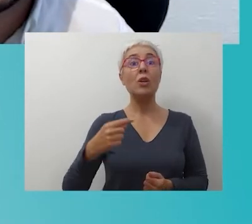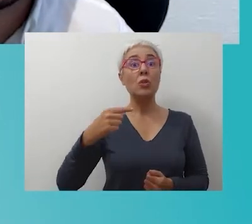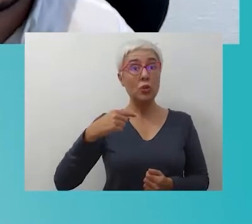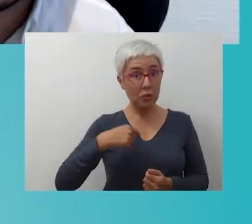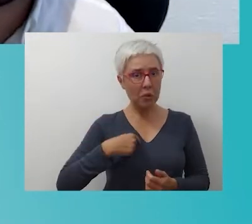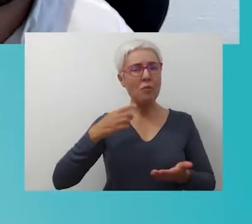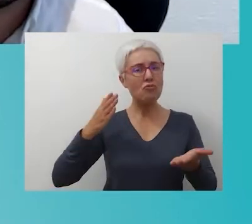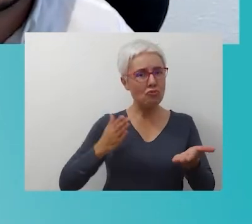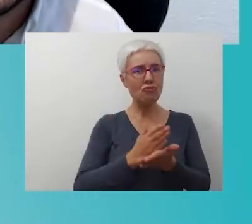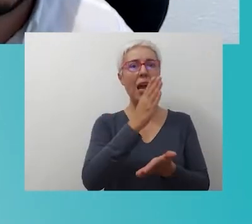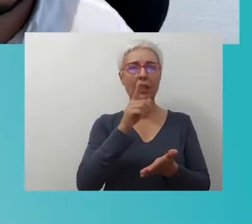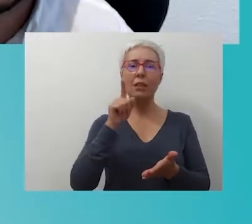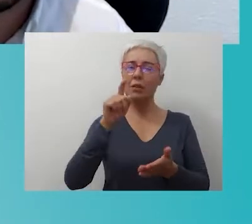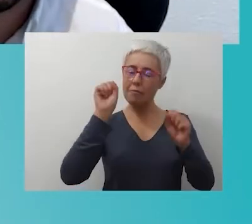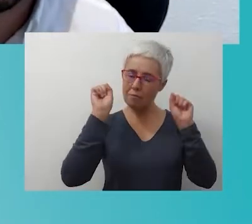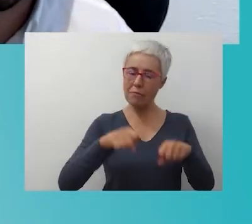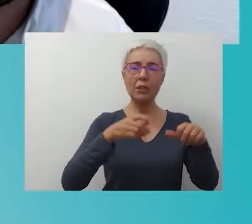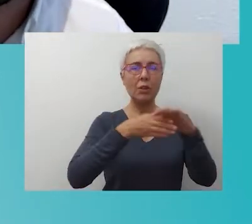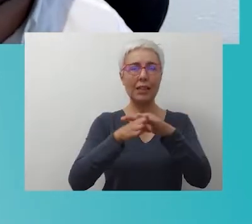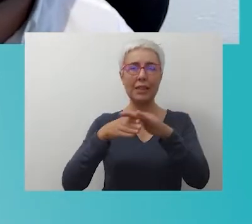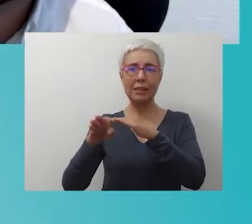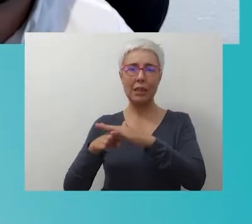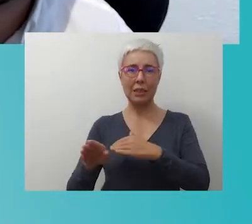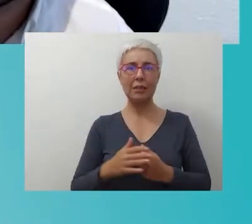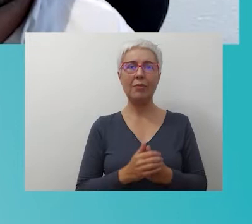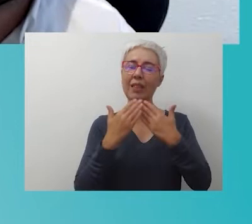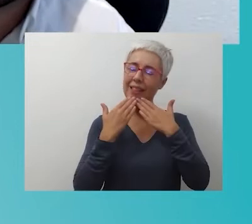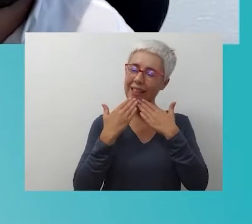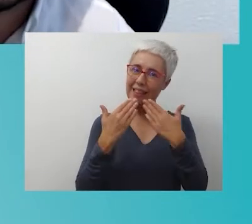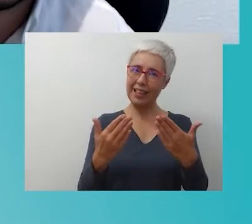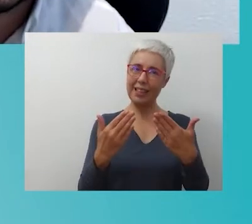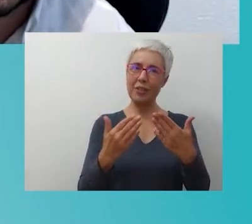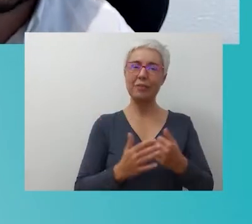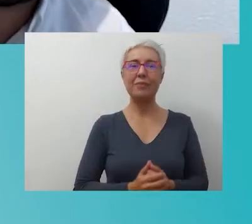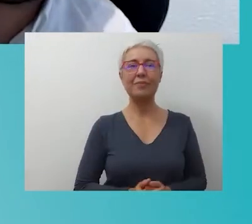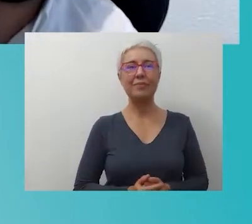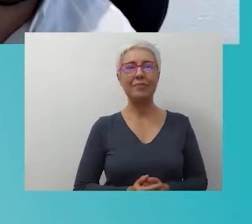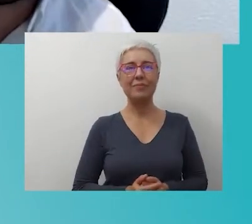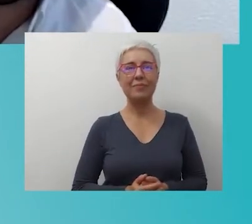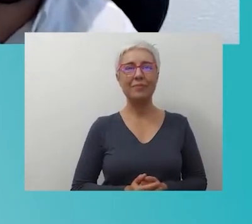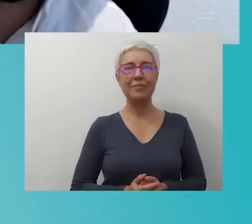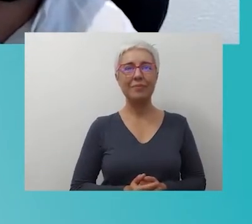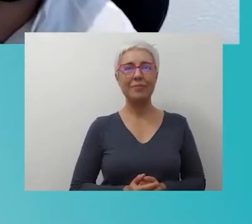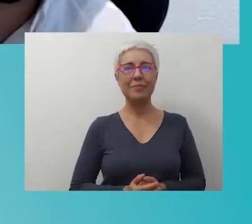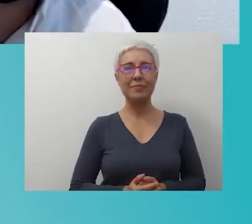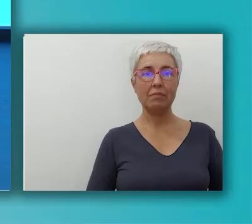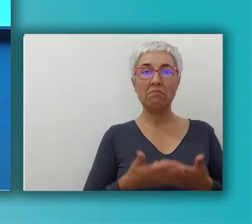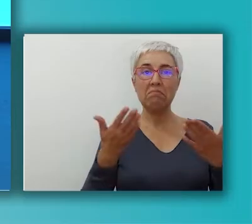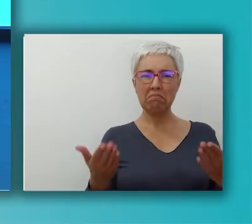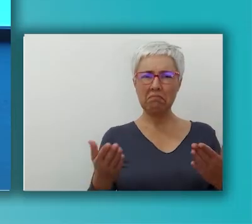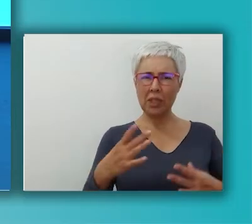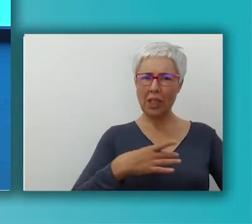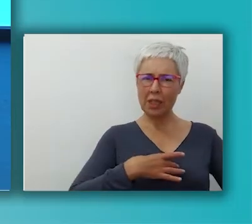is a right, and it should be a hallmark of our society. Thank you so much. I hope to see you really soon.